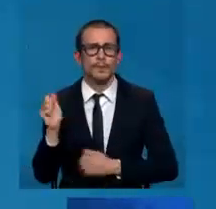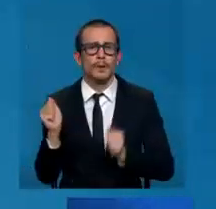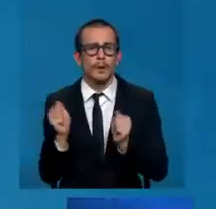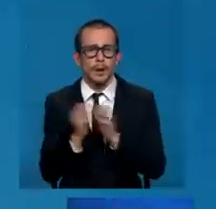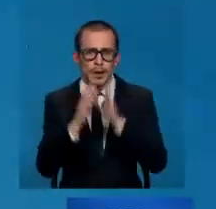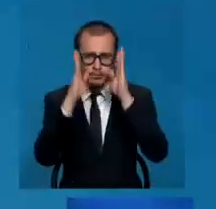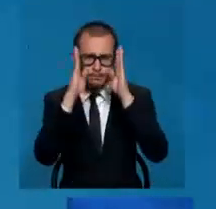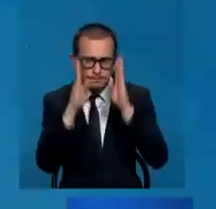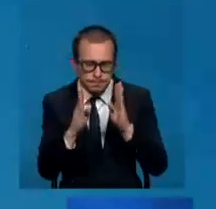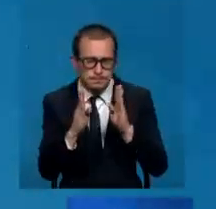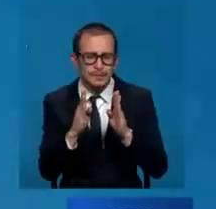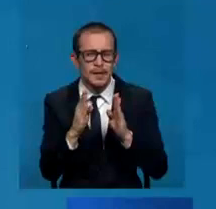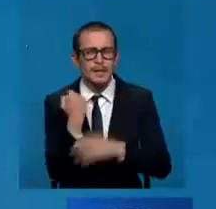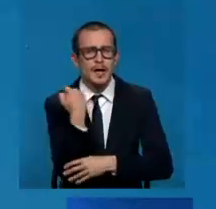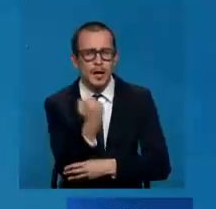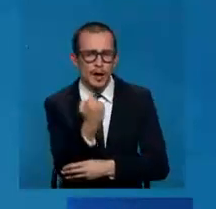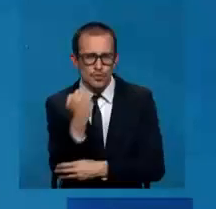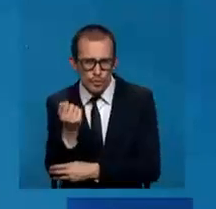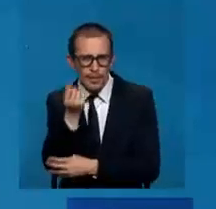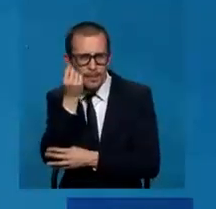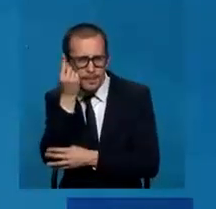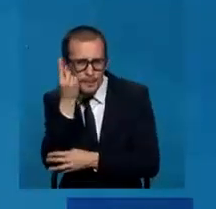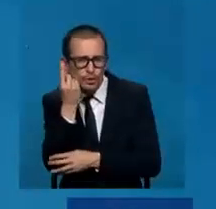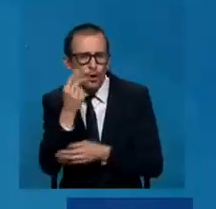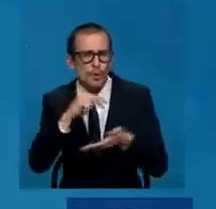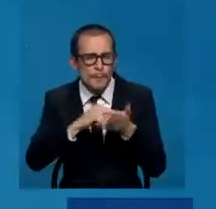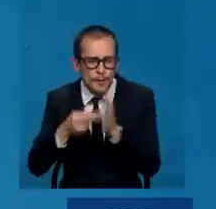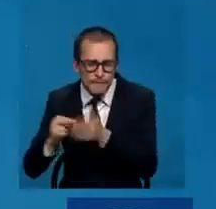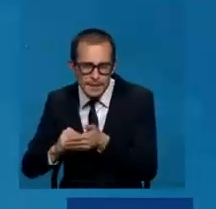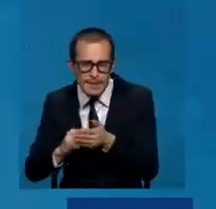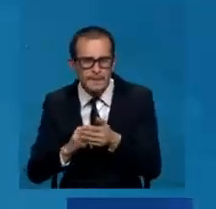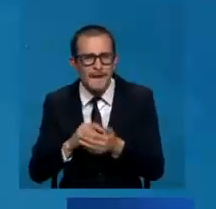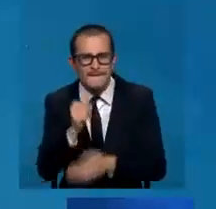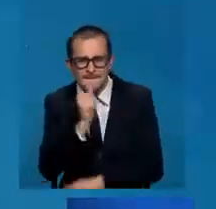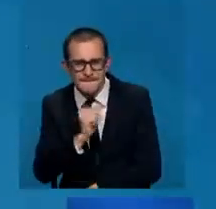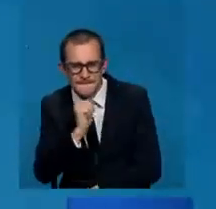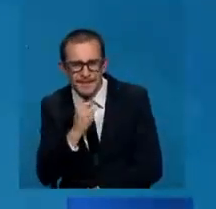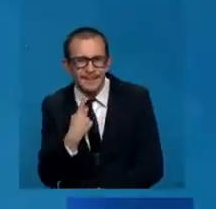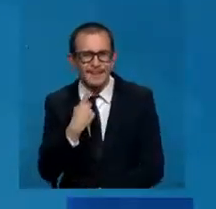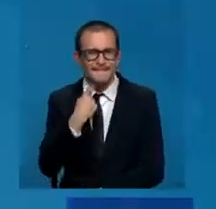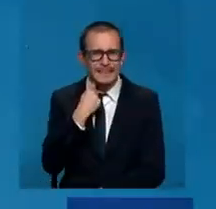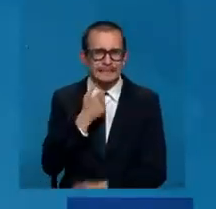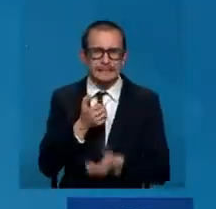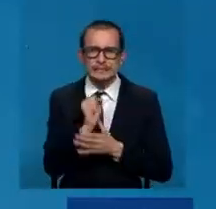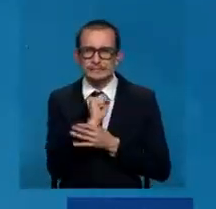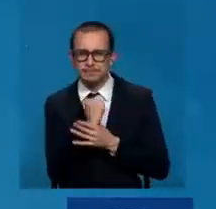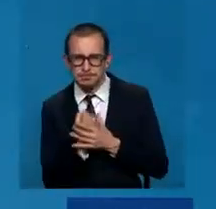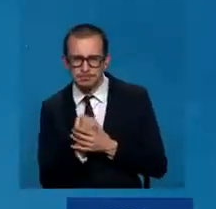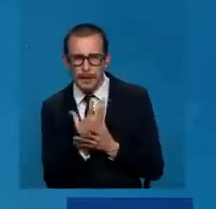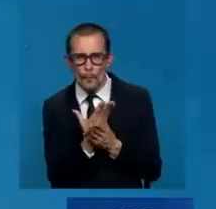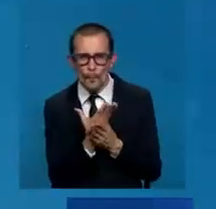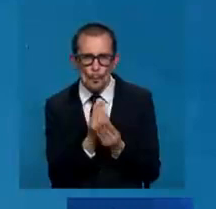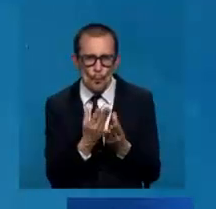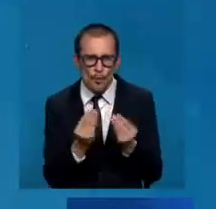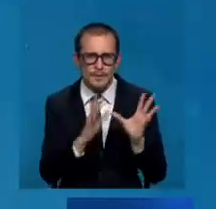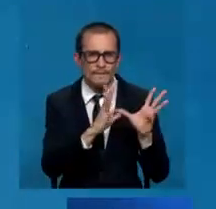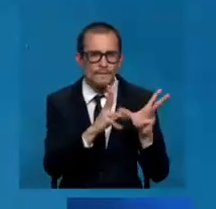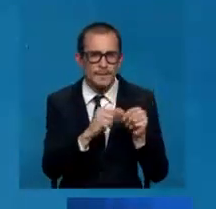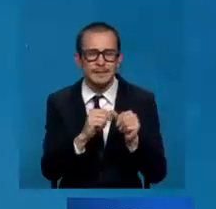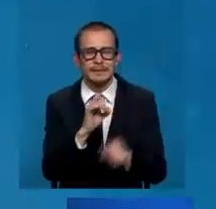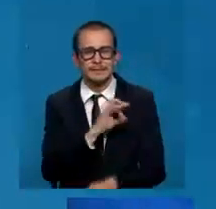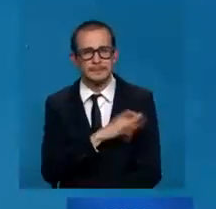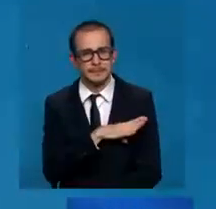comprensión y solidaridad con los problemas y carencias que afectan y angustian a tantas familias